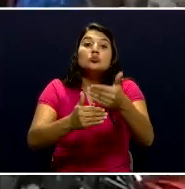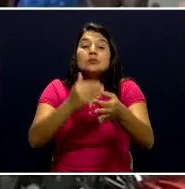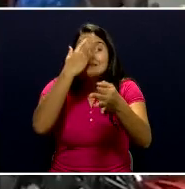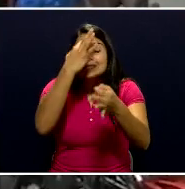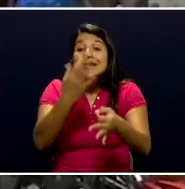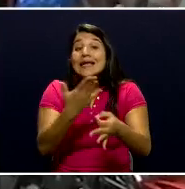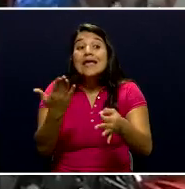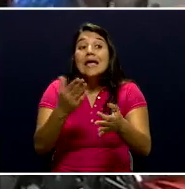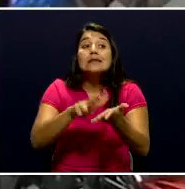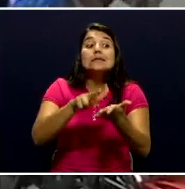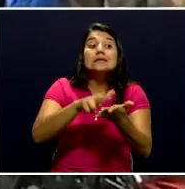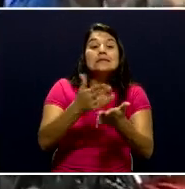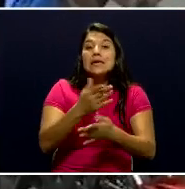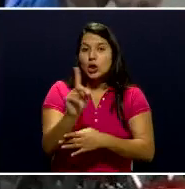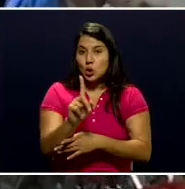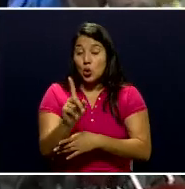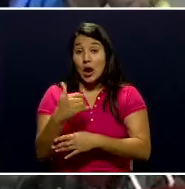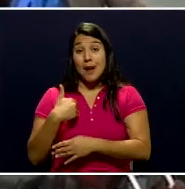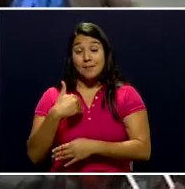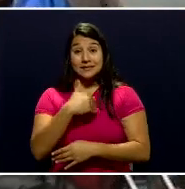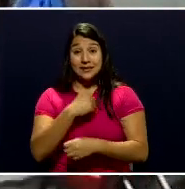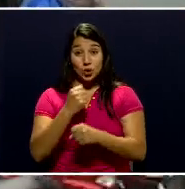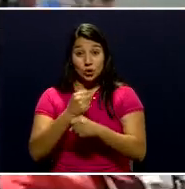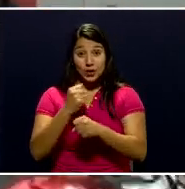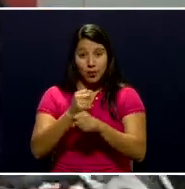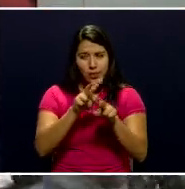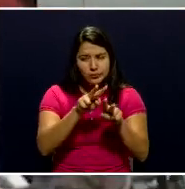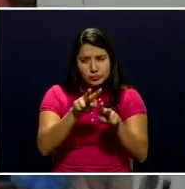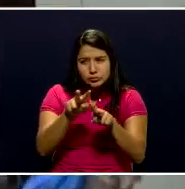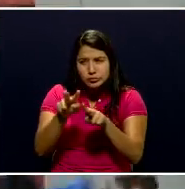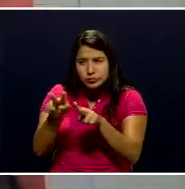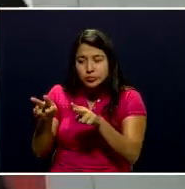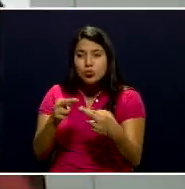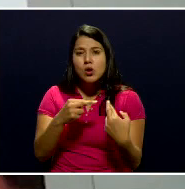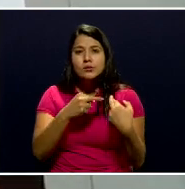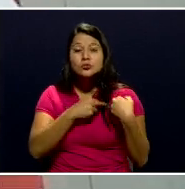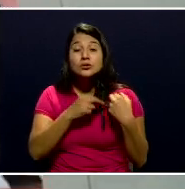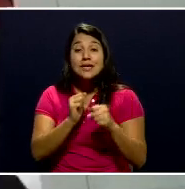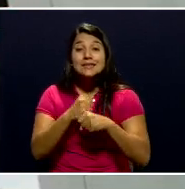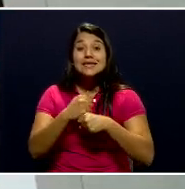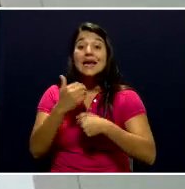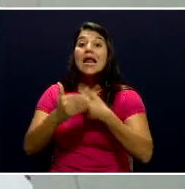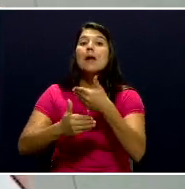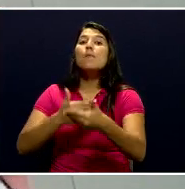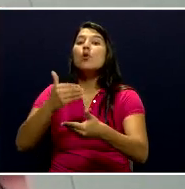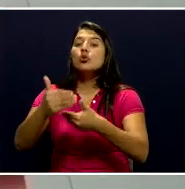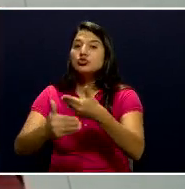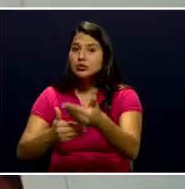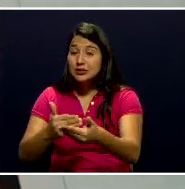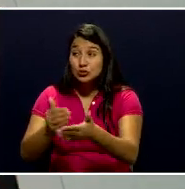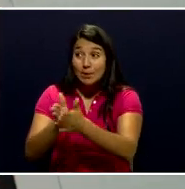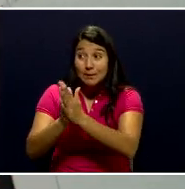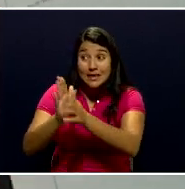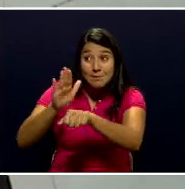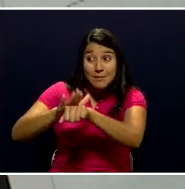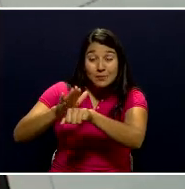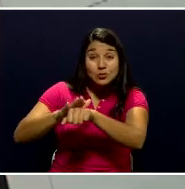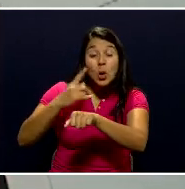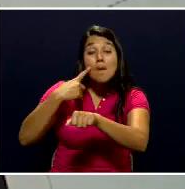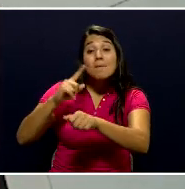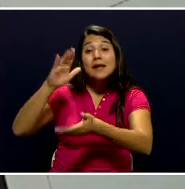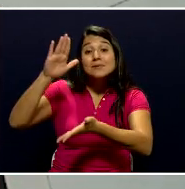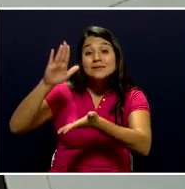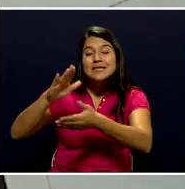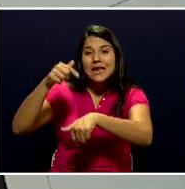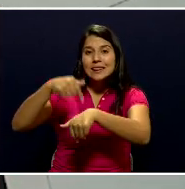acogiendo. La inspección del Ministerio de Trabajo se encargará de llevar a cabo la tramitación de la solicitud de autorización de la reducción de las